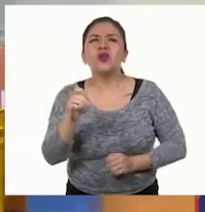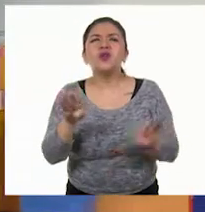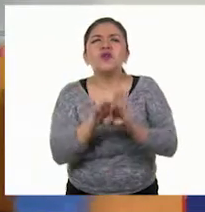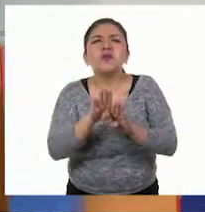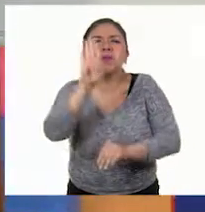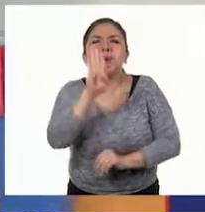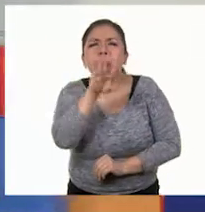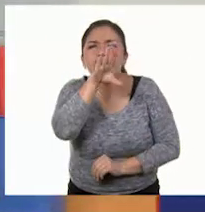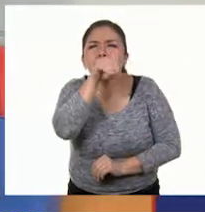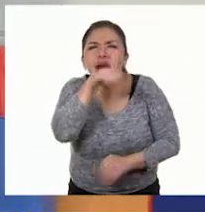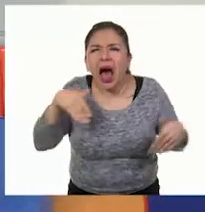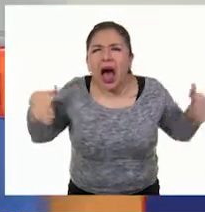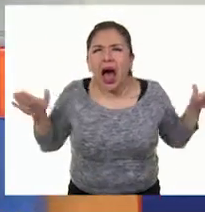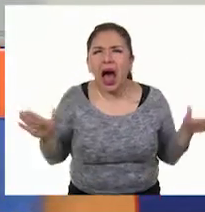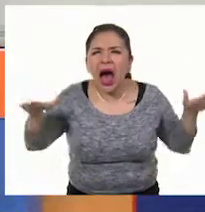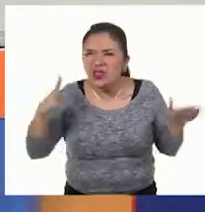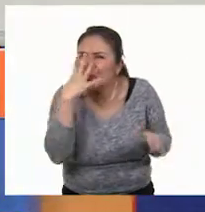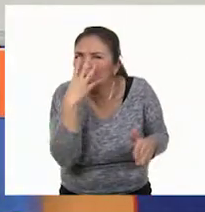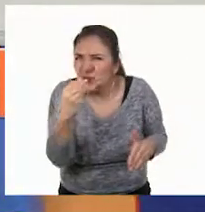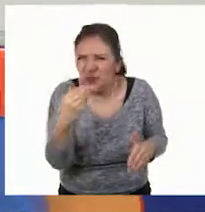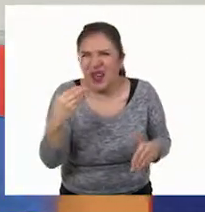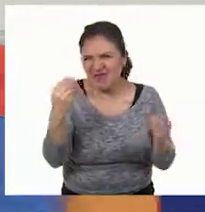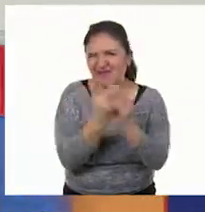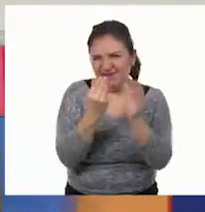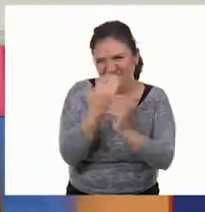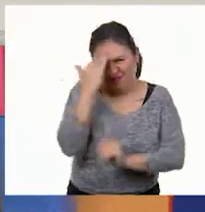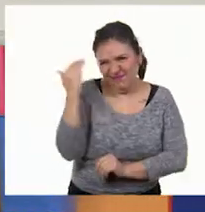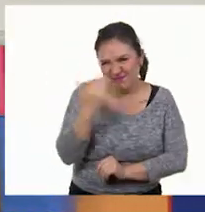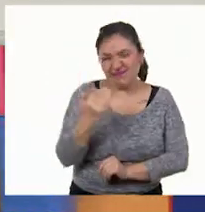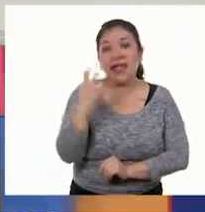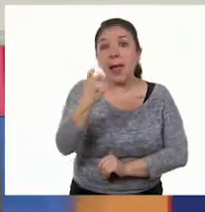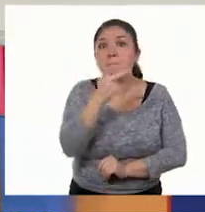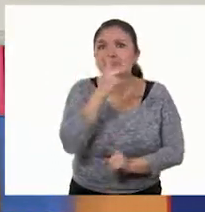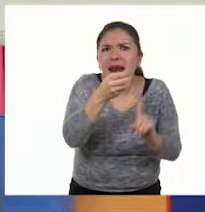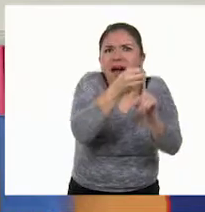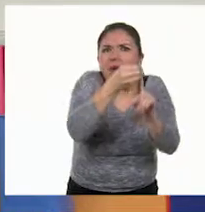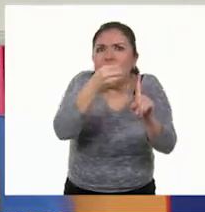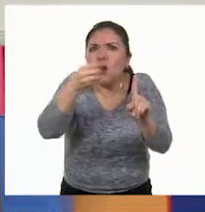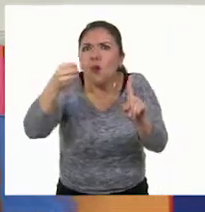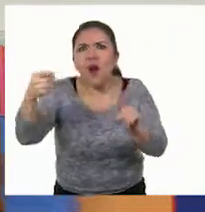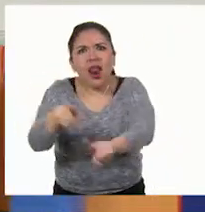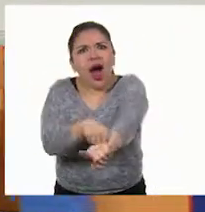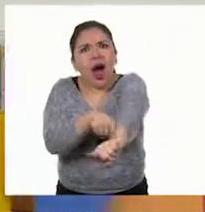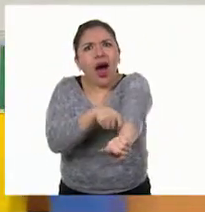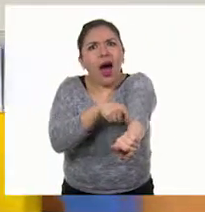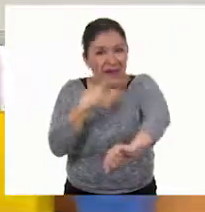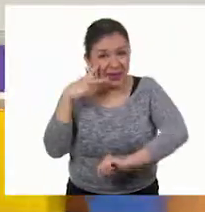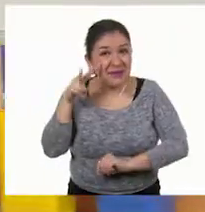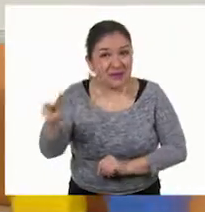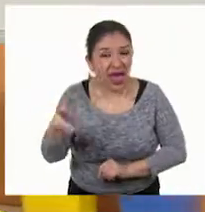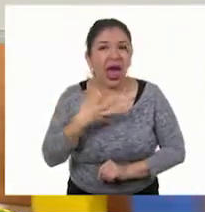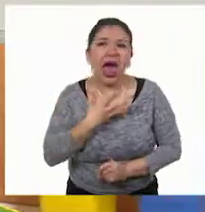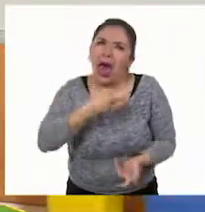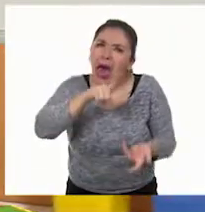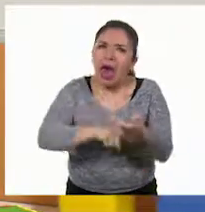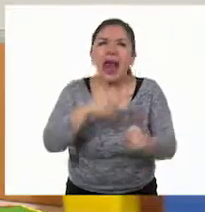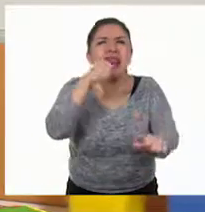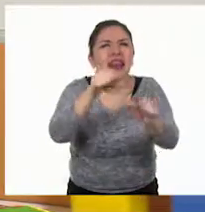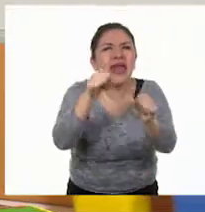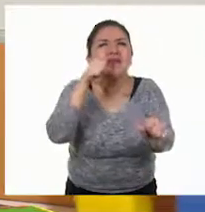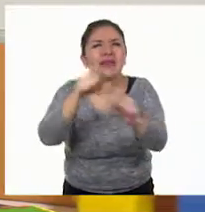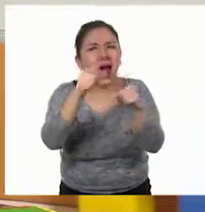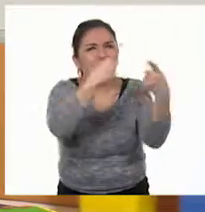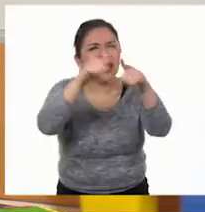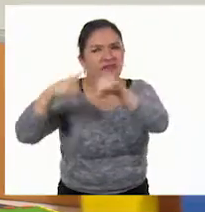Ornitorrinco. Esta palabra es muy larga. Fíjate, Mariana, es una palabra larga, lleva muchas letras.